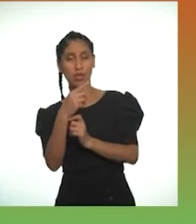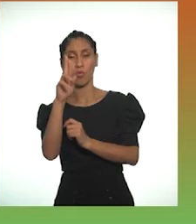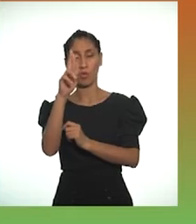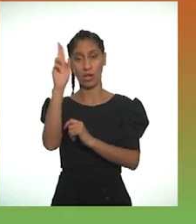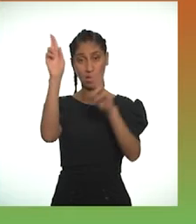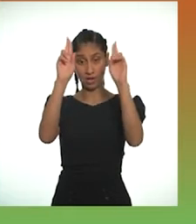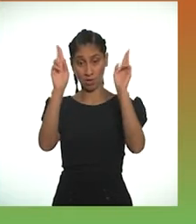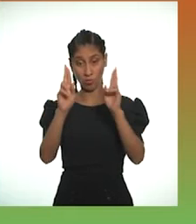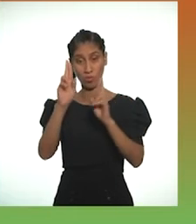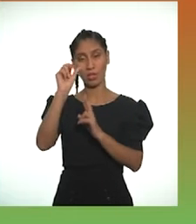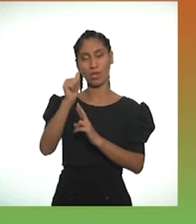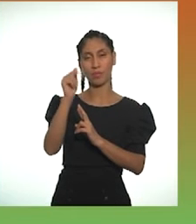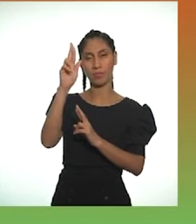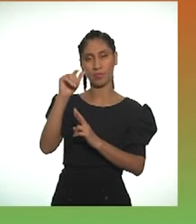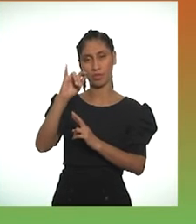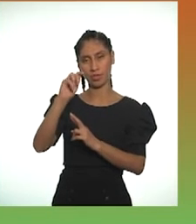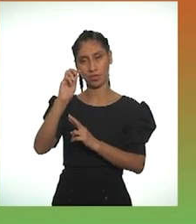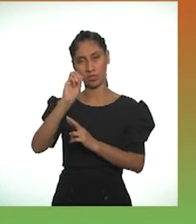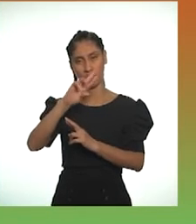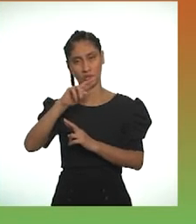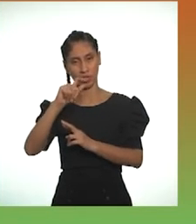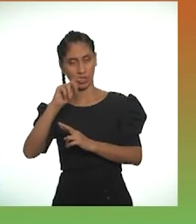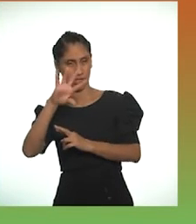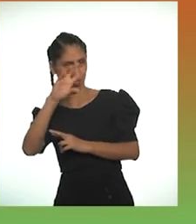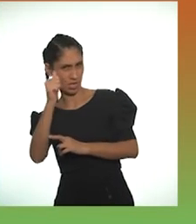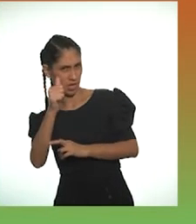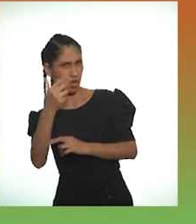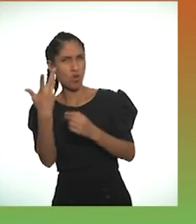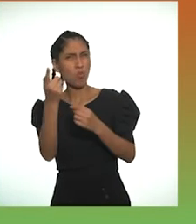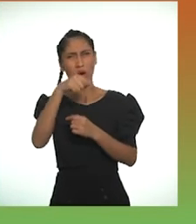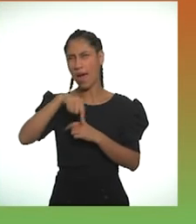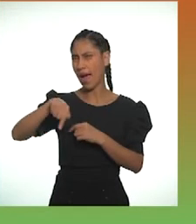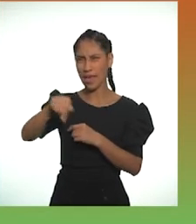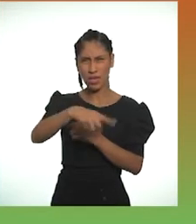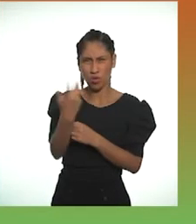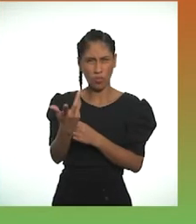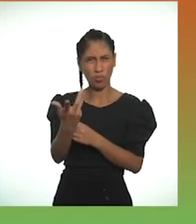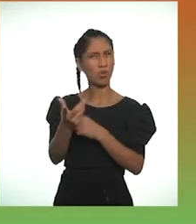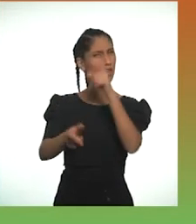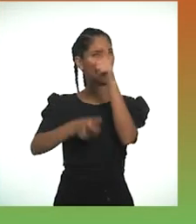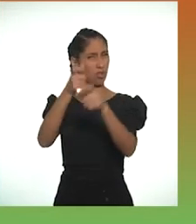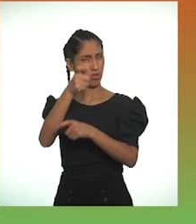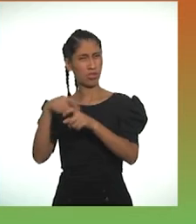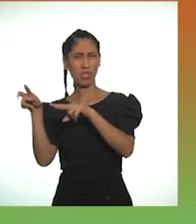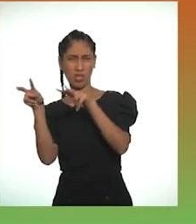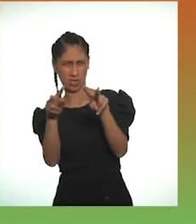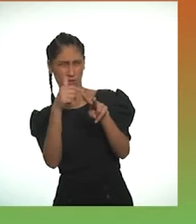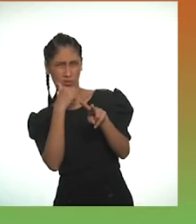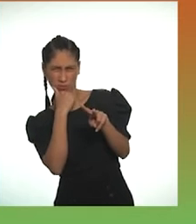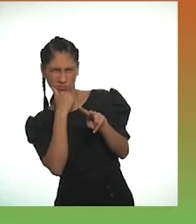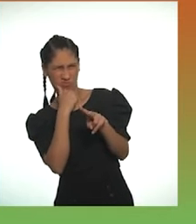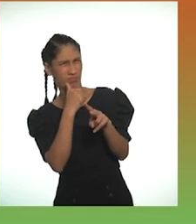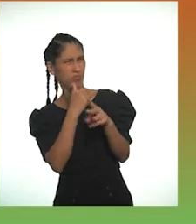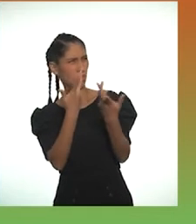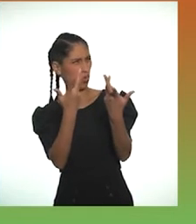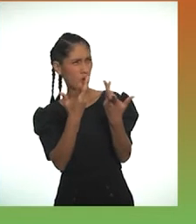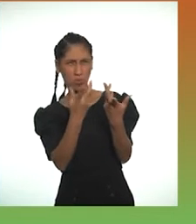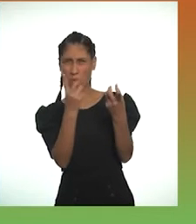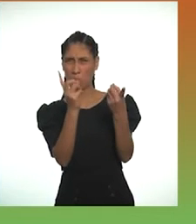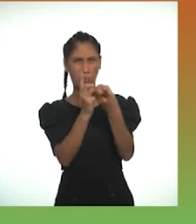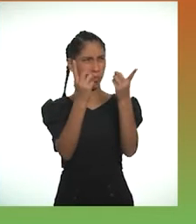República Aristocrática. En ese momento no había interés en la importancia social